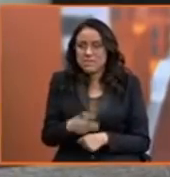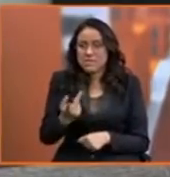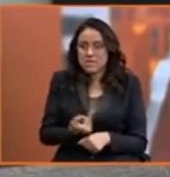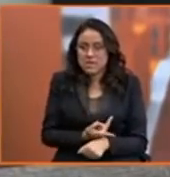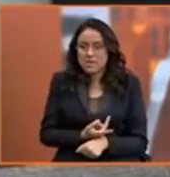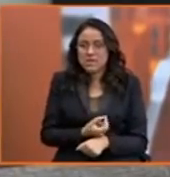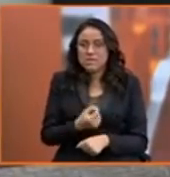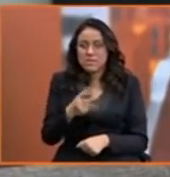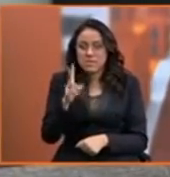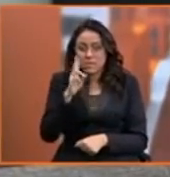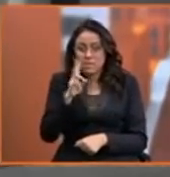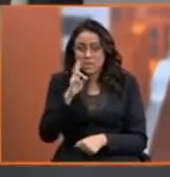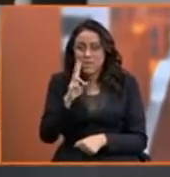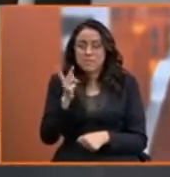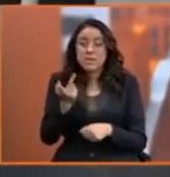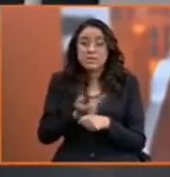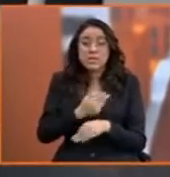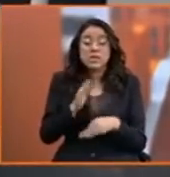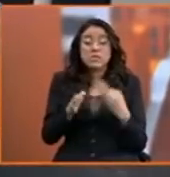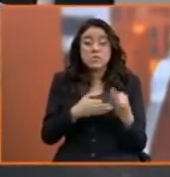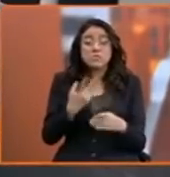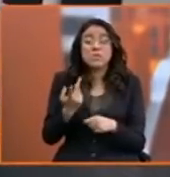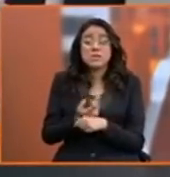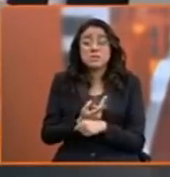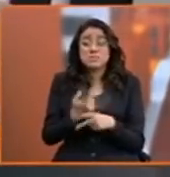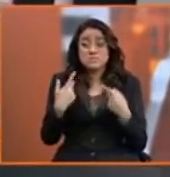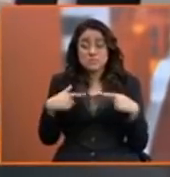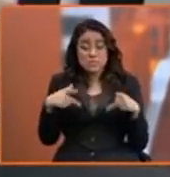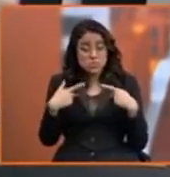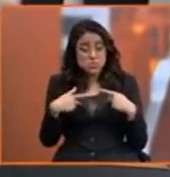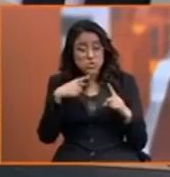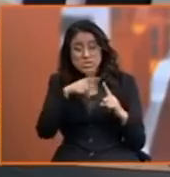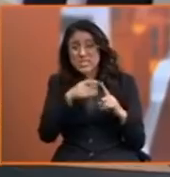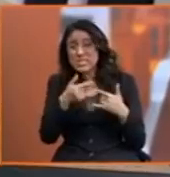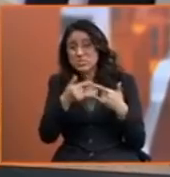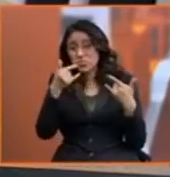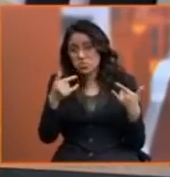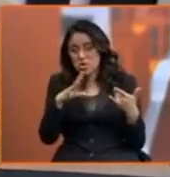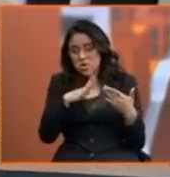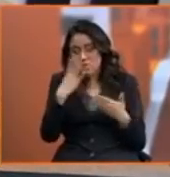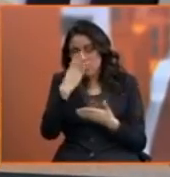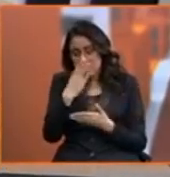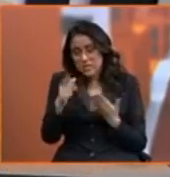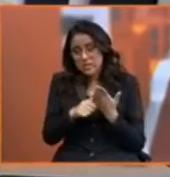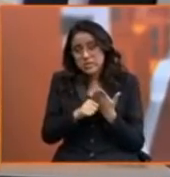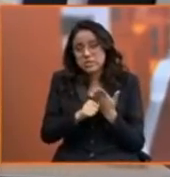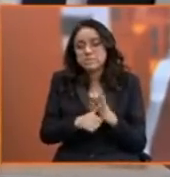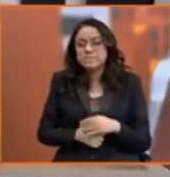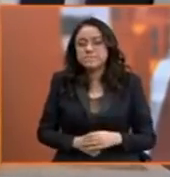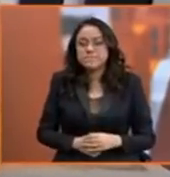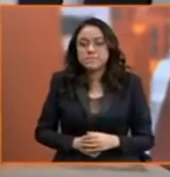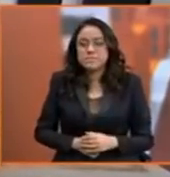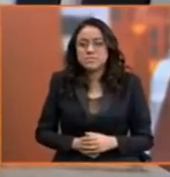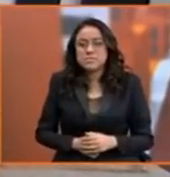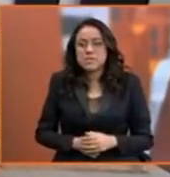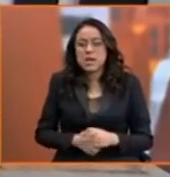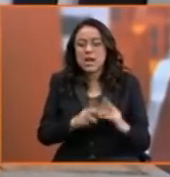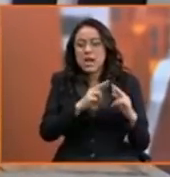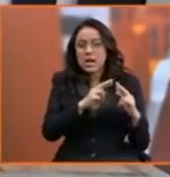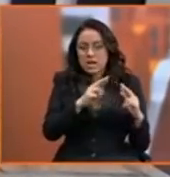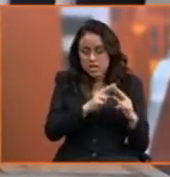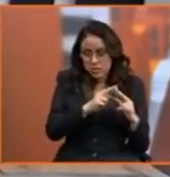tiene toques de ficción, ya, se basan obviamente en personajes históricos. Y como tú decías, no romper esa línea entre la